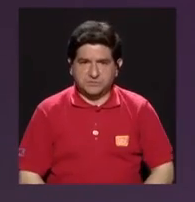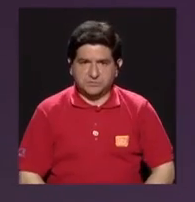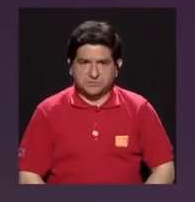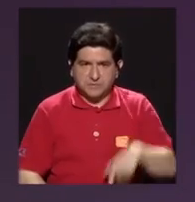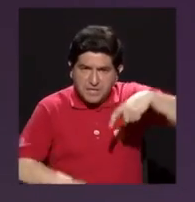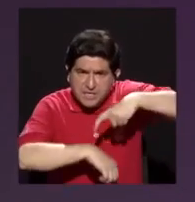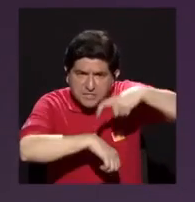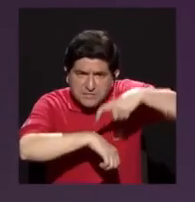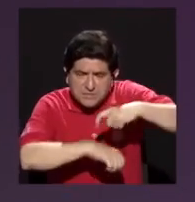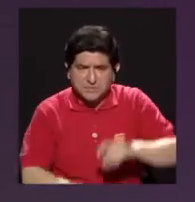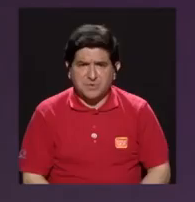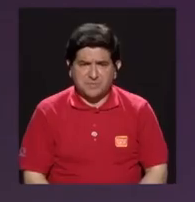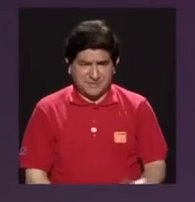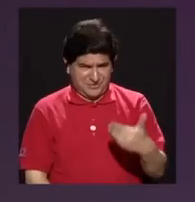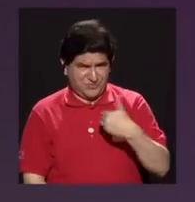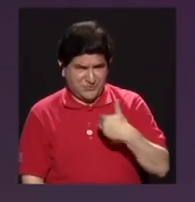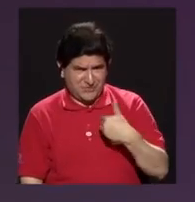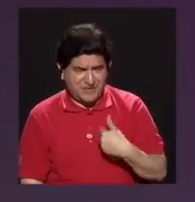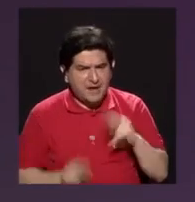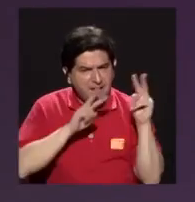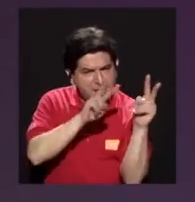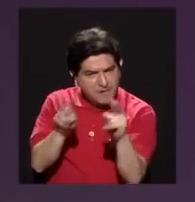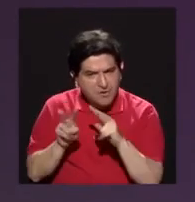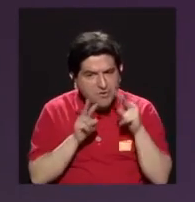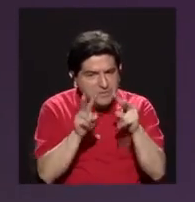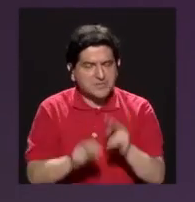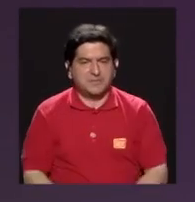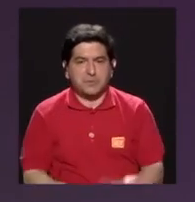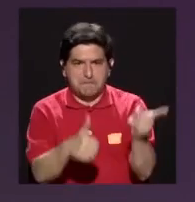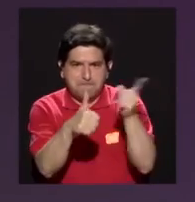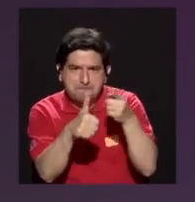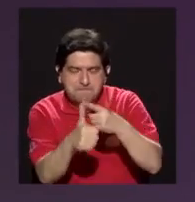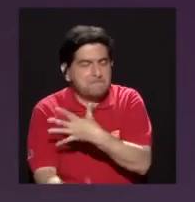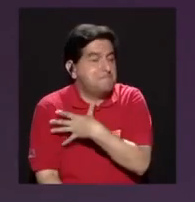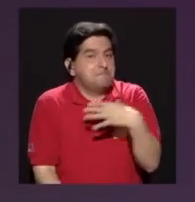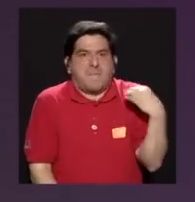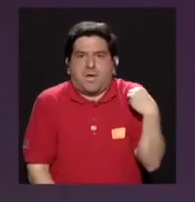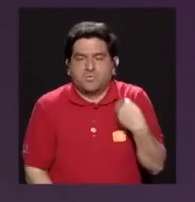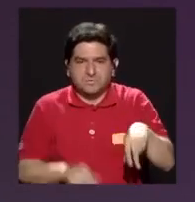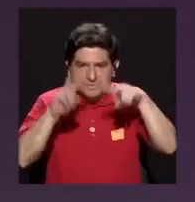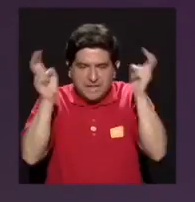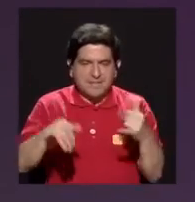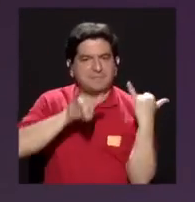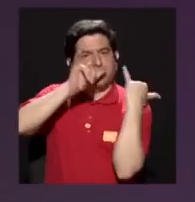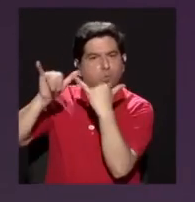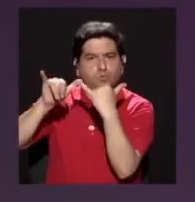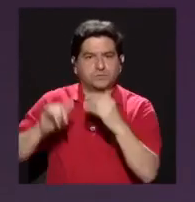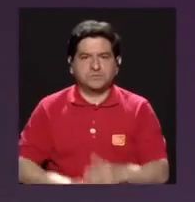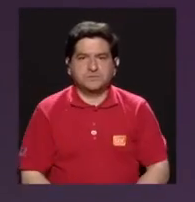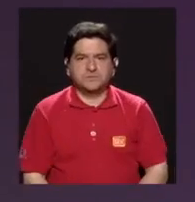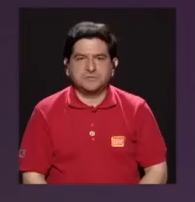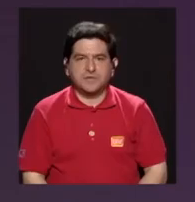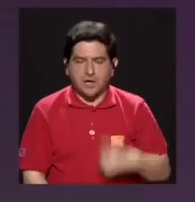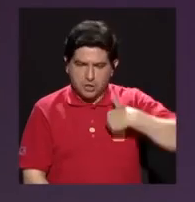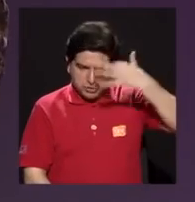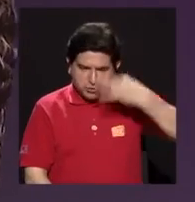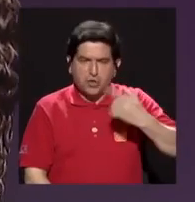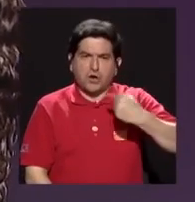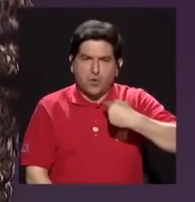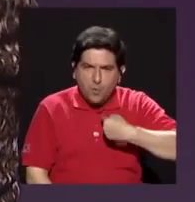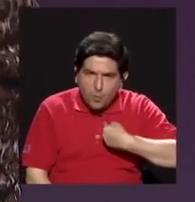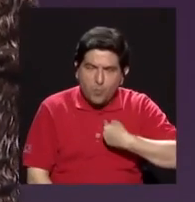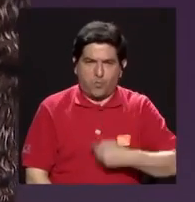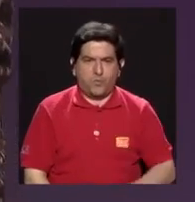este momento poder contar con un observatorio que venga primero me encanta que existe el tema de la denuncia yo creo que uno genera